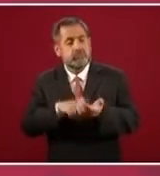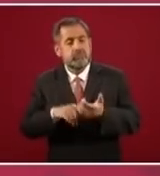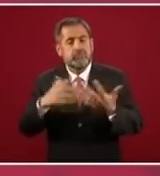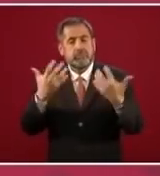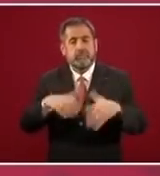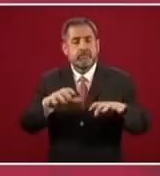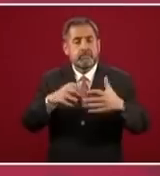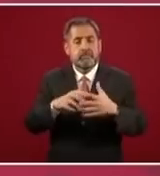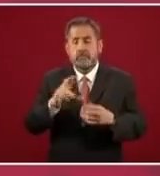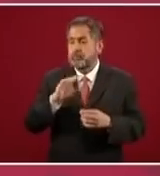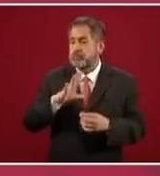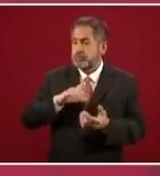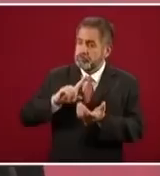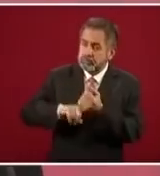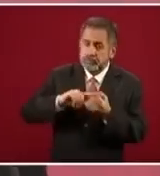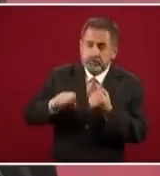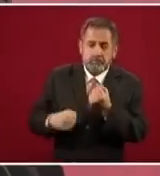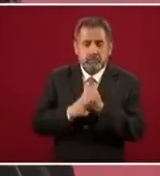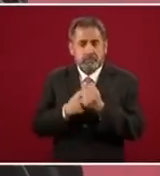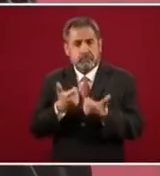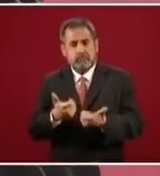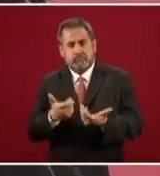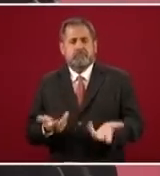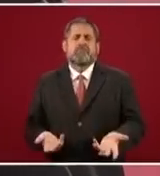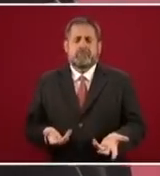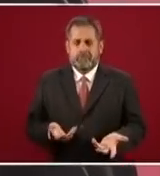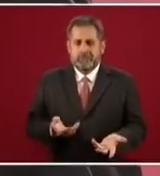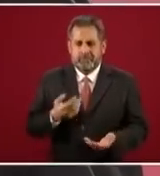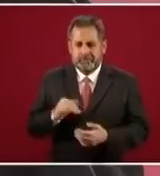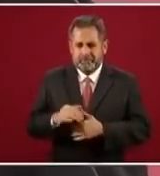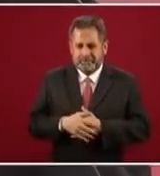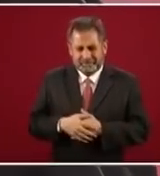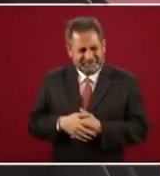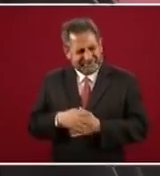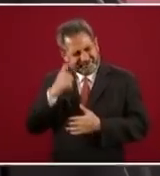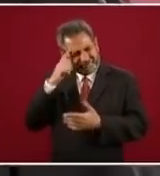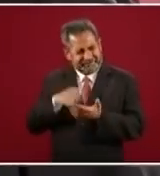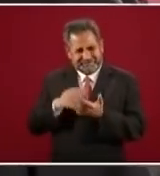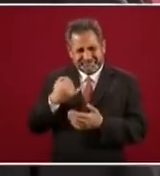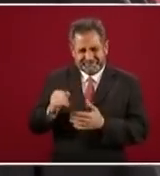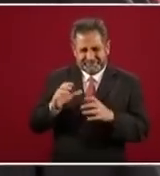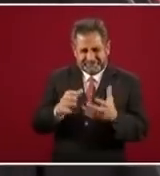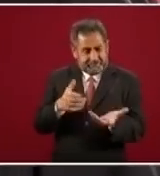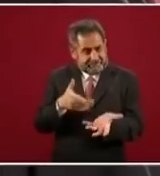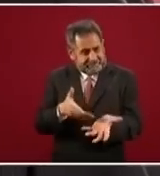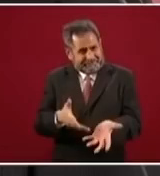empresa solvencia económica, aunque parece increíble, pues, pero